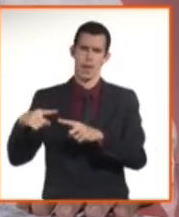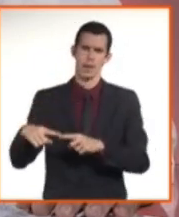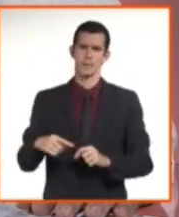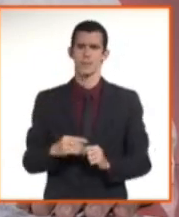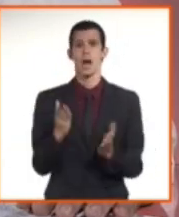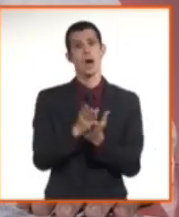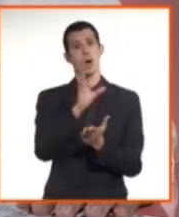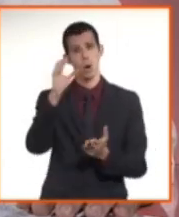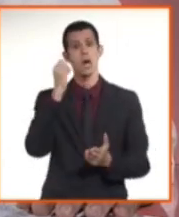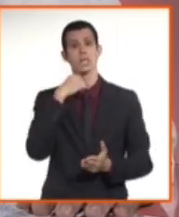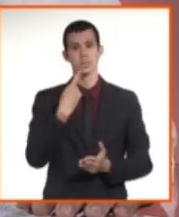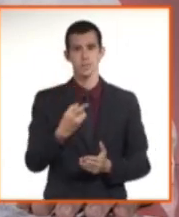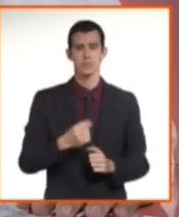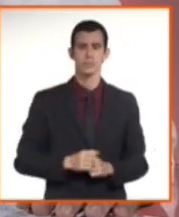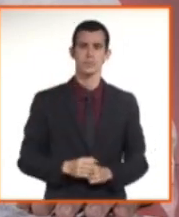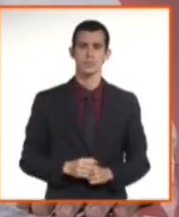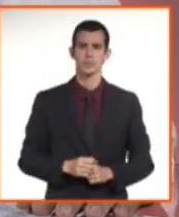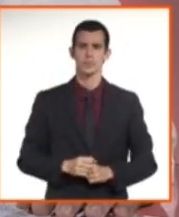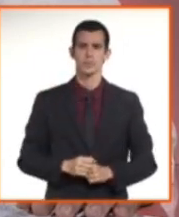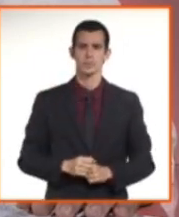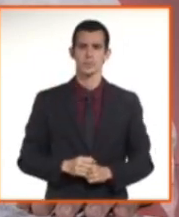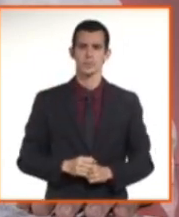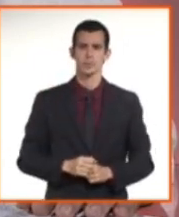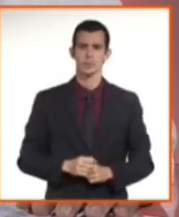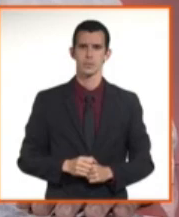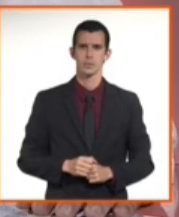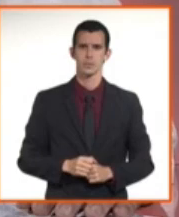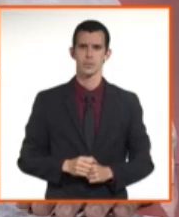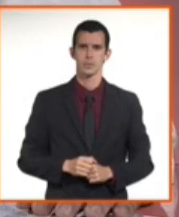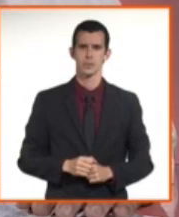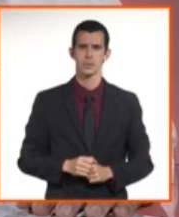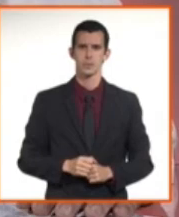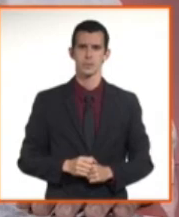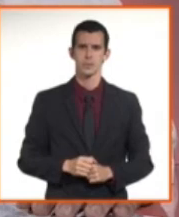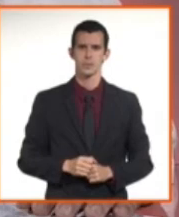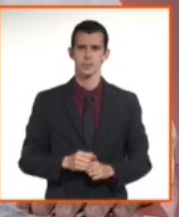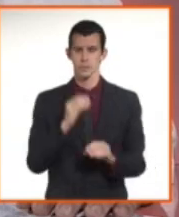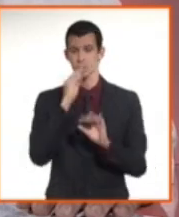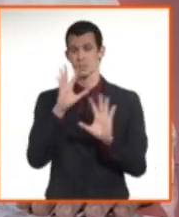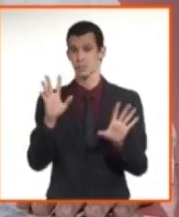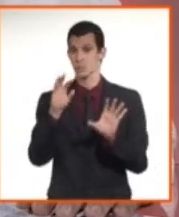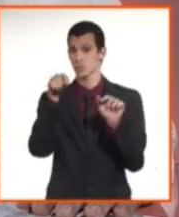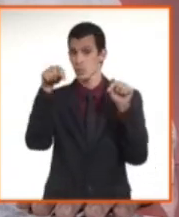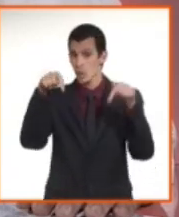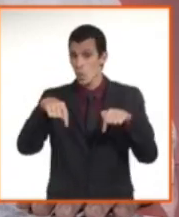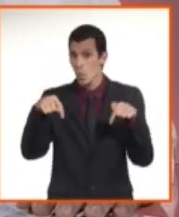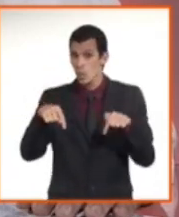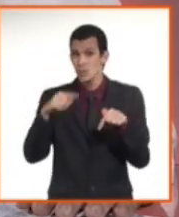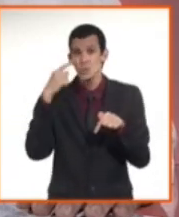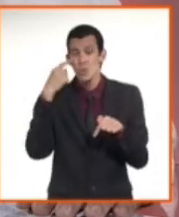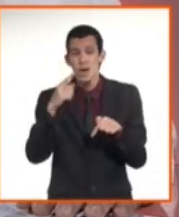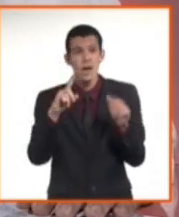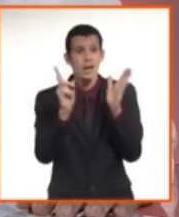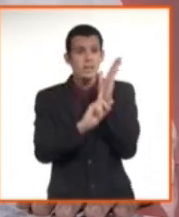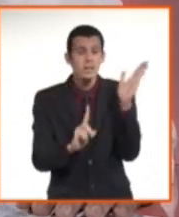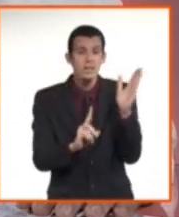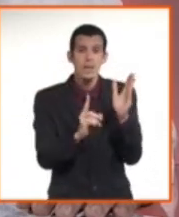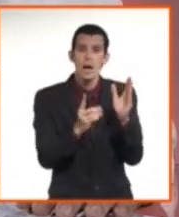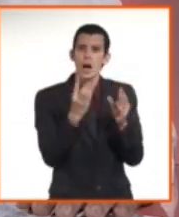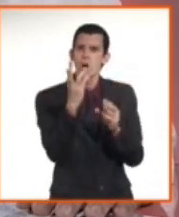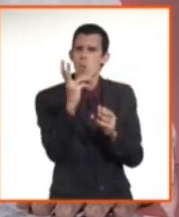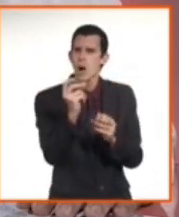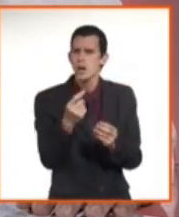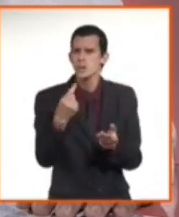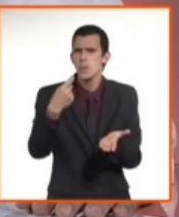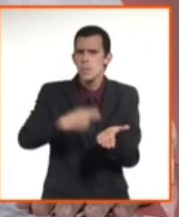están los precios de los recursos energéticos, hoy cobra una mayor importancia el tema del ahorro, que